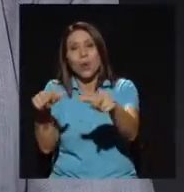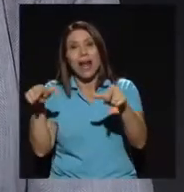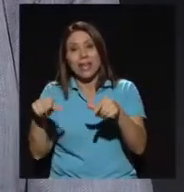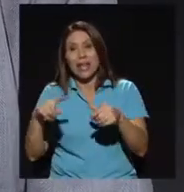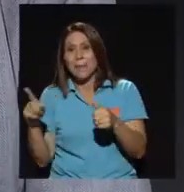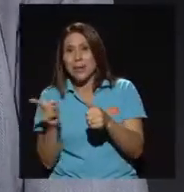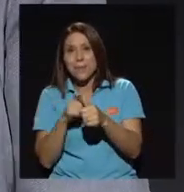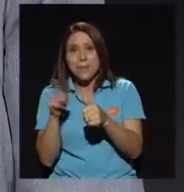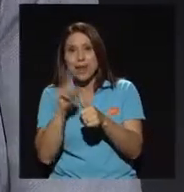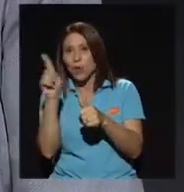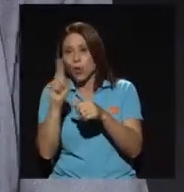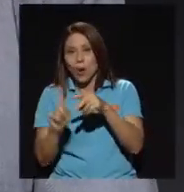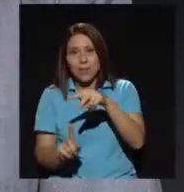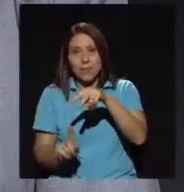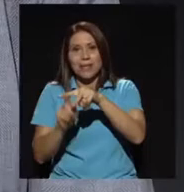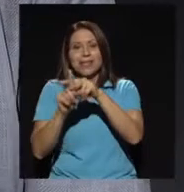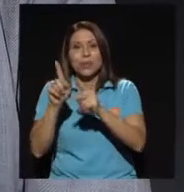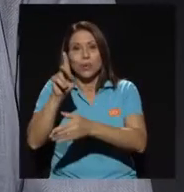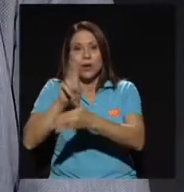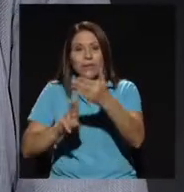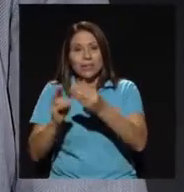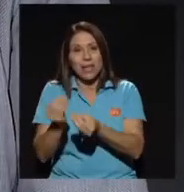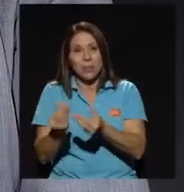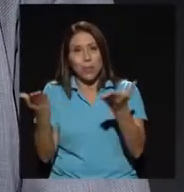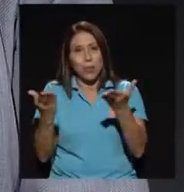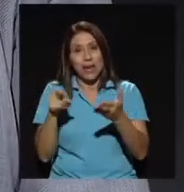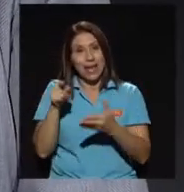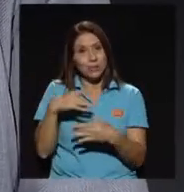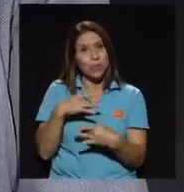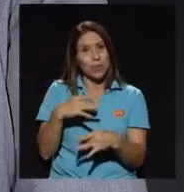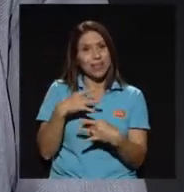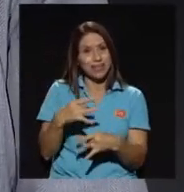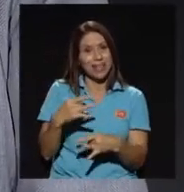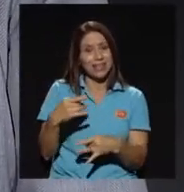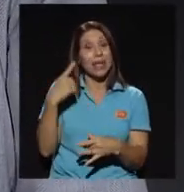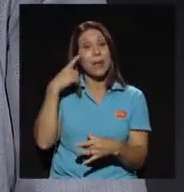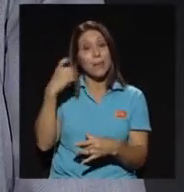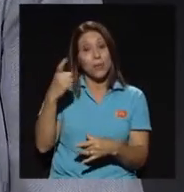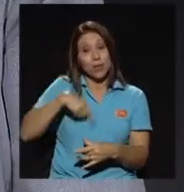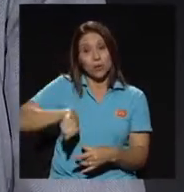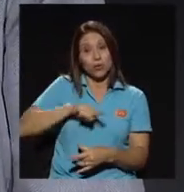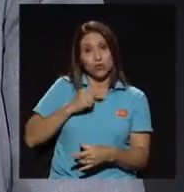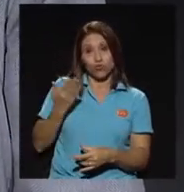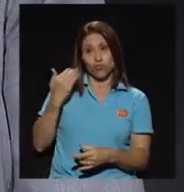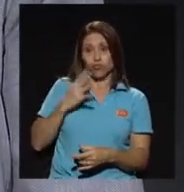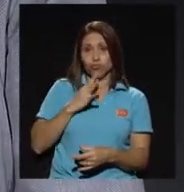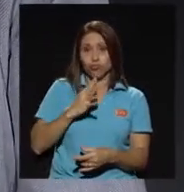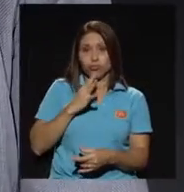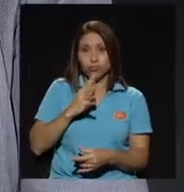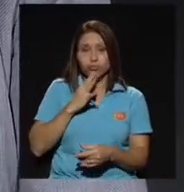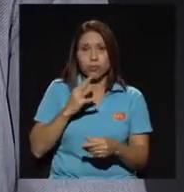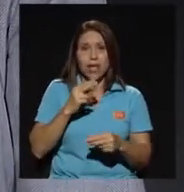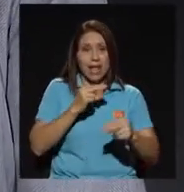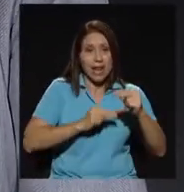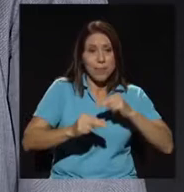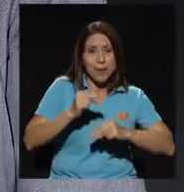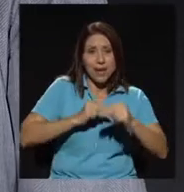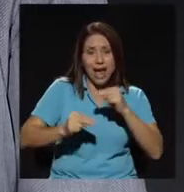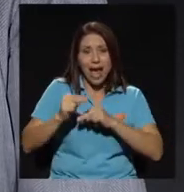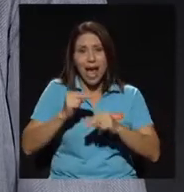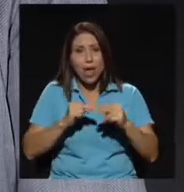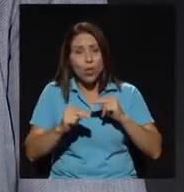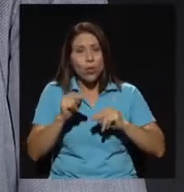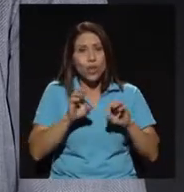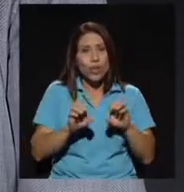cosa interesante para hablar aquí entre economistas, que hemos venido planteando que el mercado de educación superior en Costa Rica,